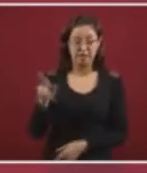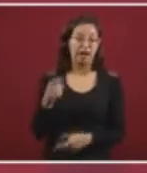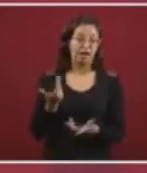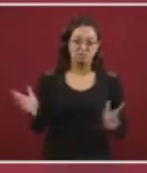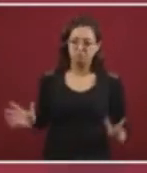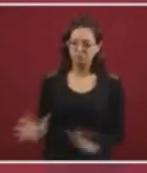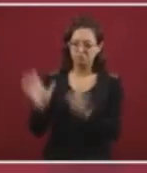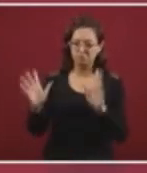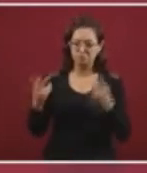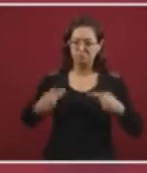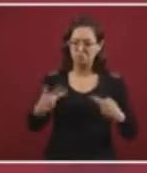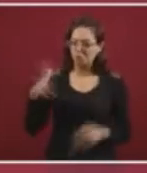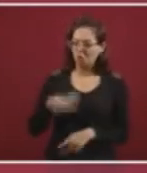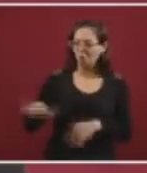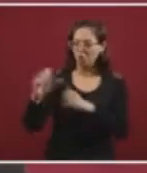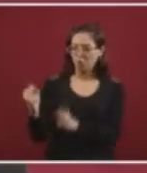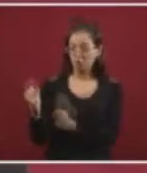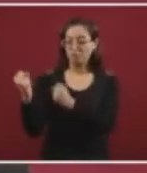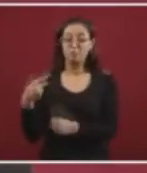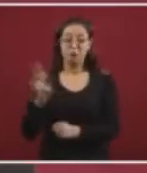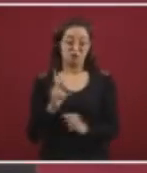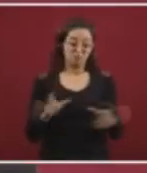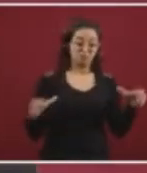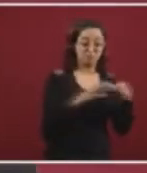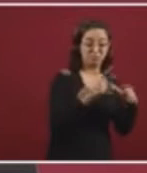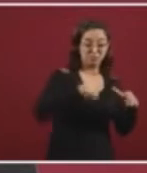al servicio de Porfirio Díaz,